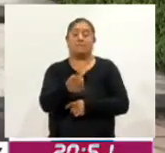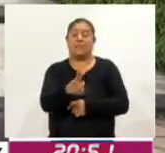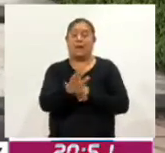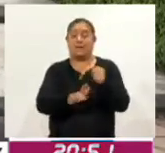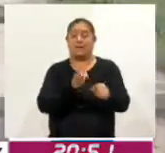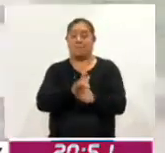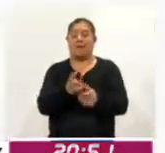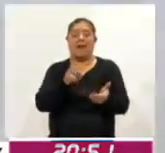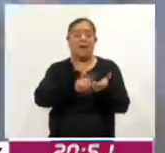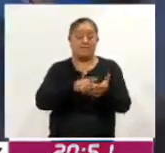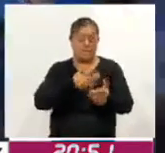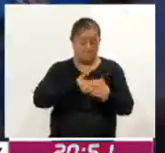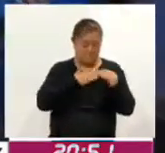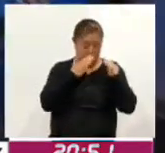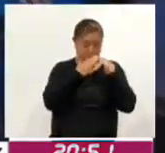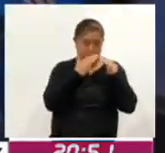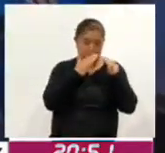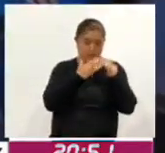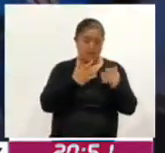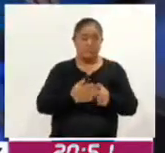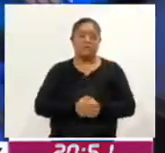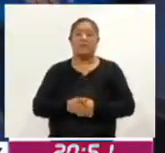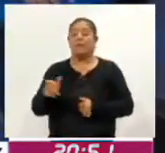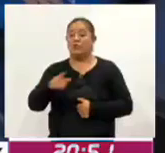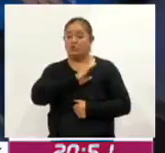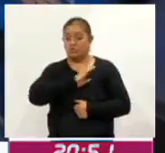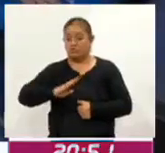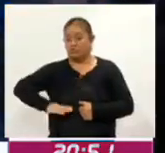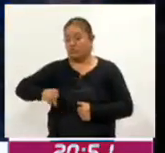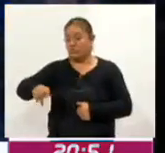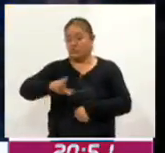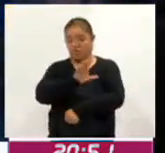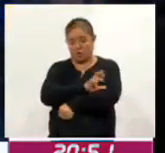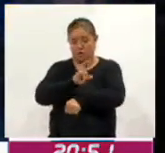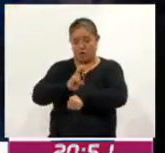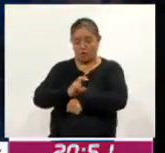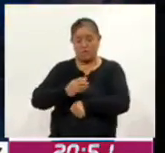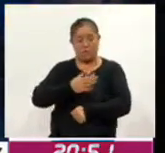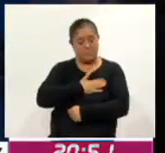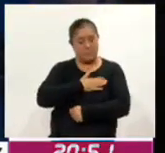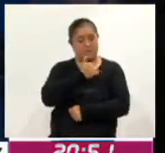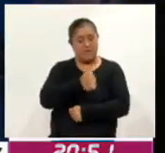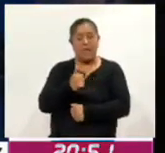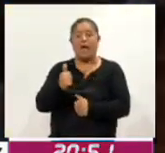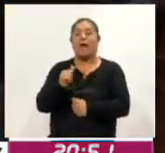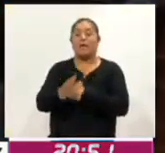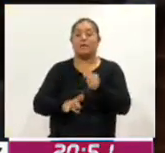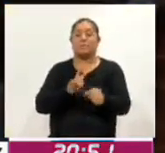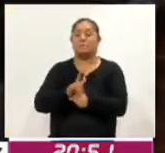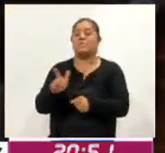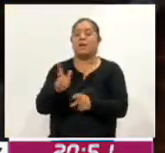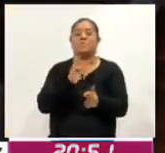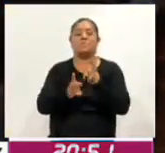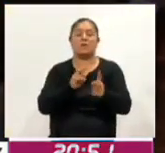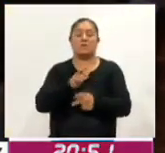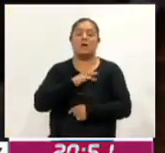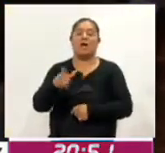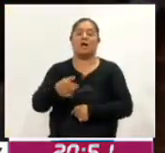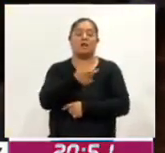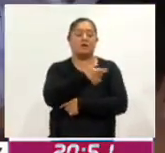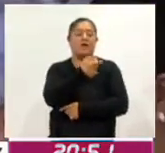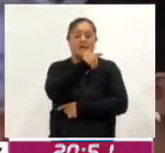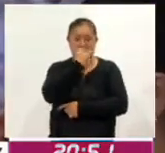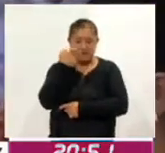otras situaciones. Entre los municipios en que la Coordinación de Bienestar Animal ha impartido este tipo de pláticas se encuentran